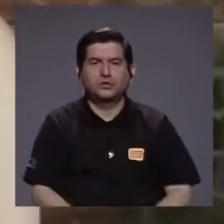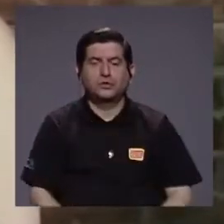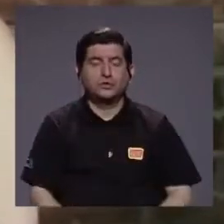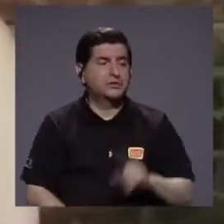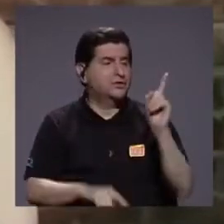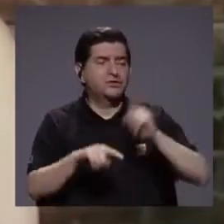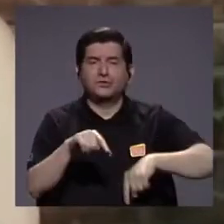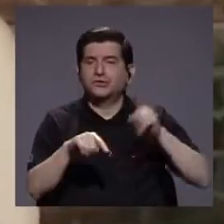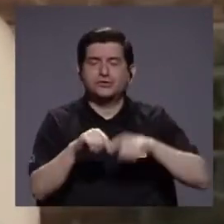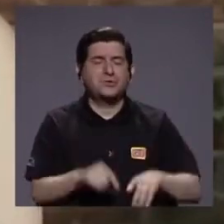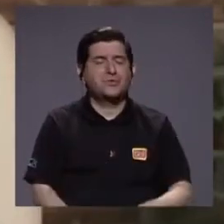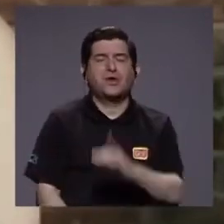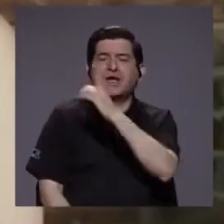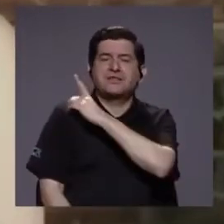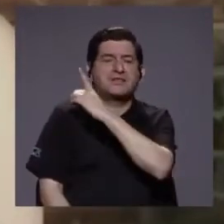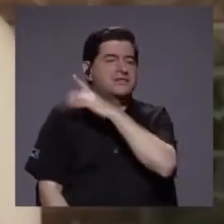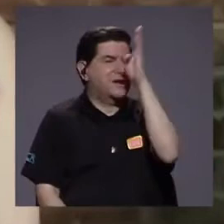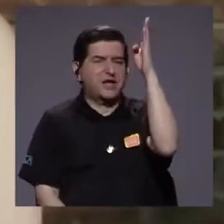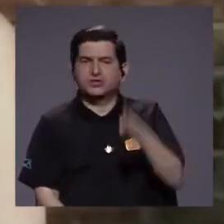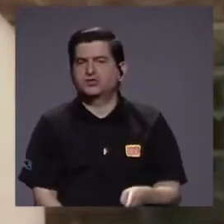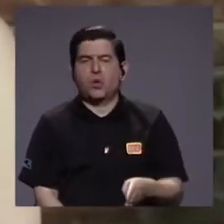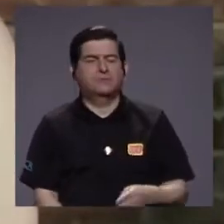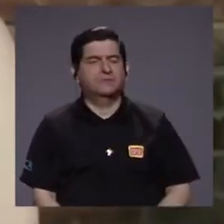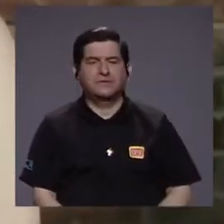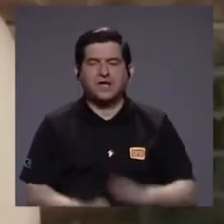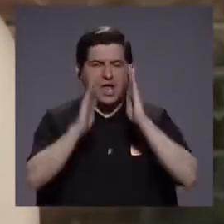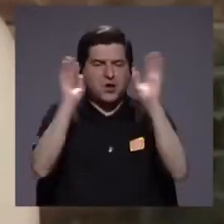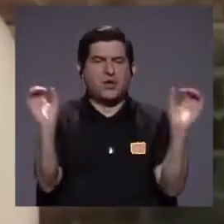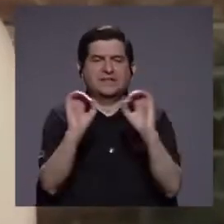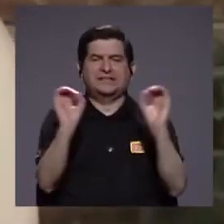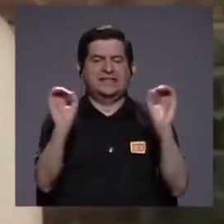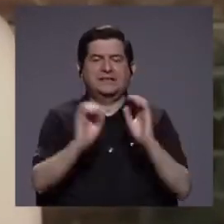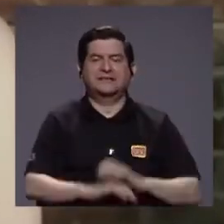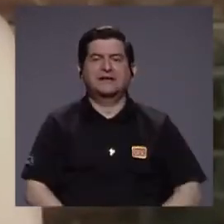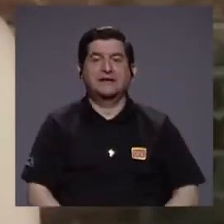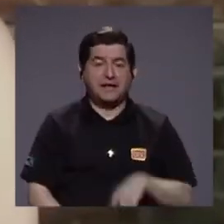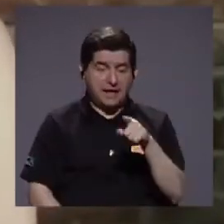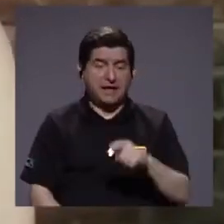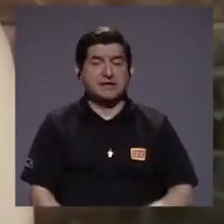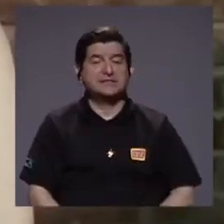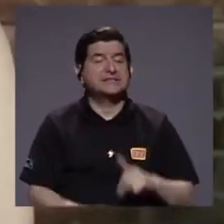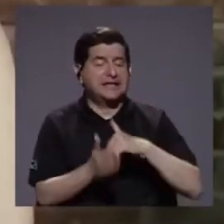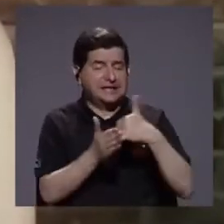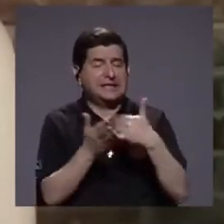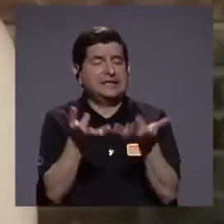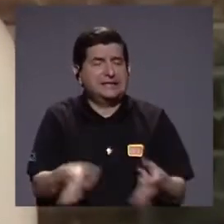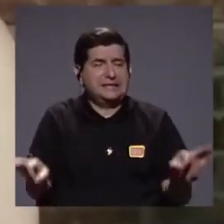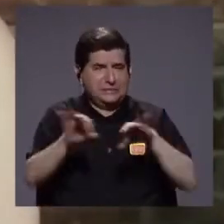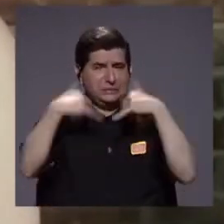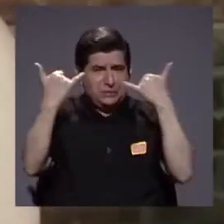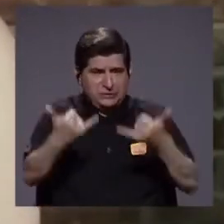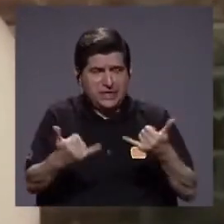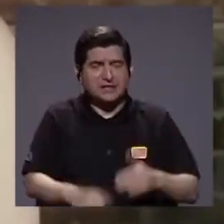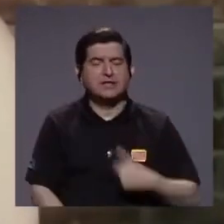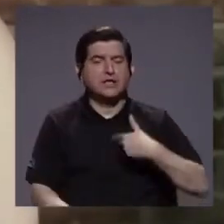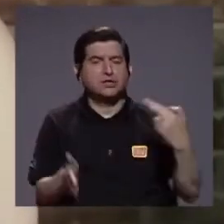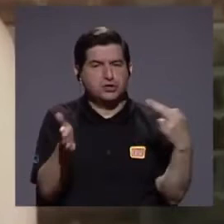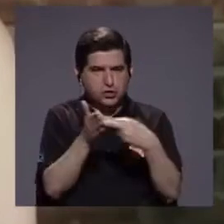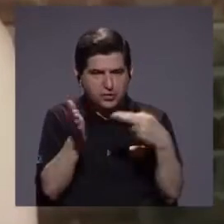se puede ser una dirección vertical y no escuchar a nadie más. Esa es una gran debilidad que hay al momento y